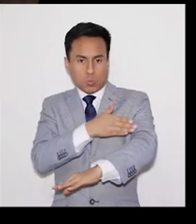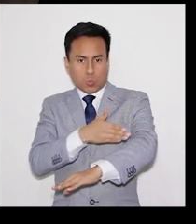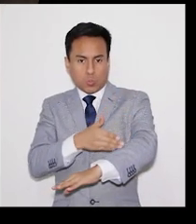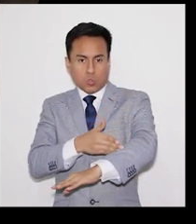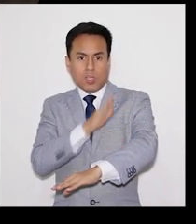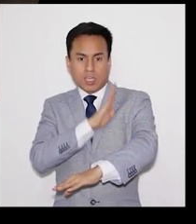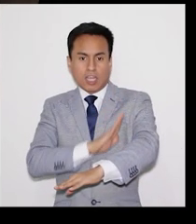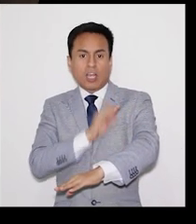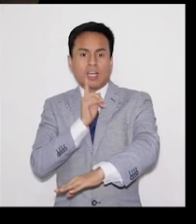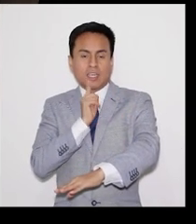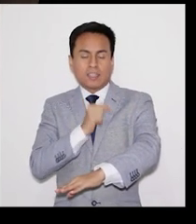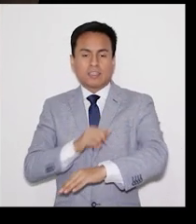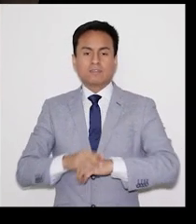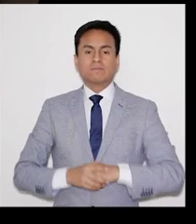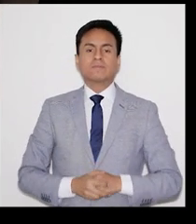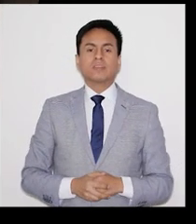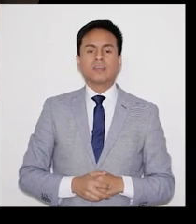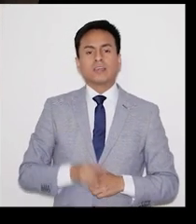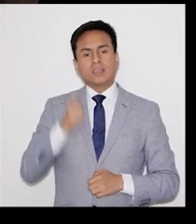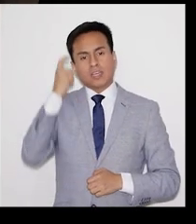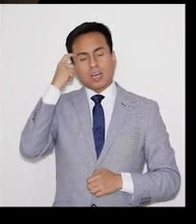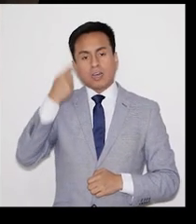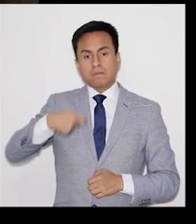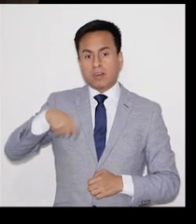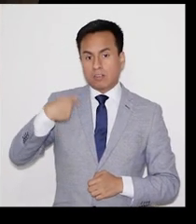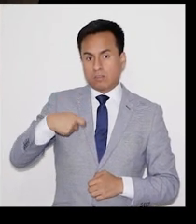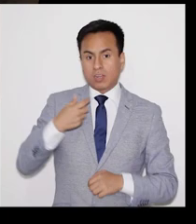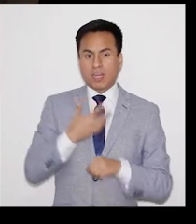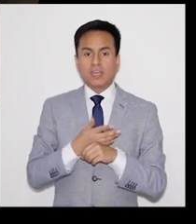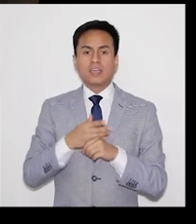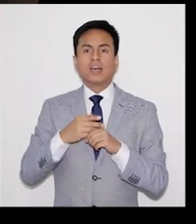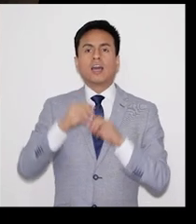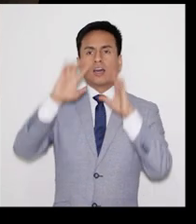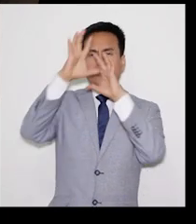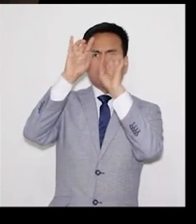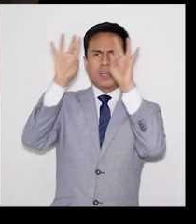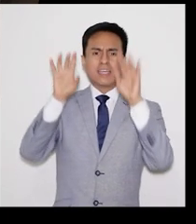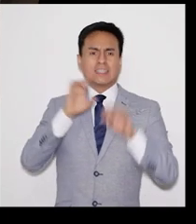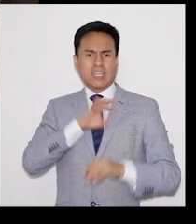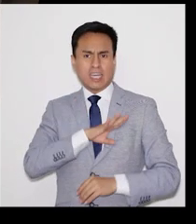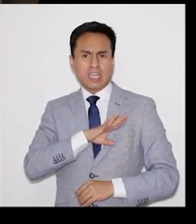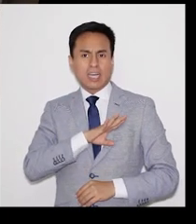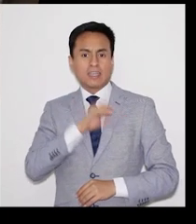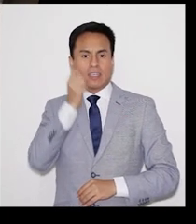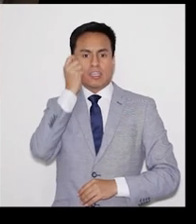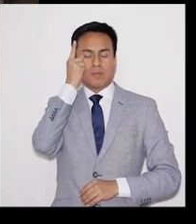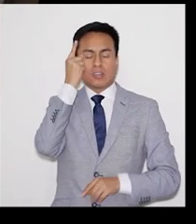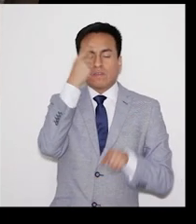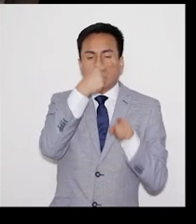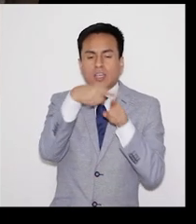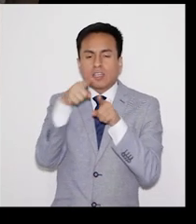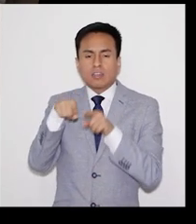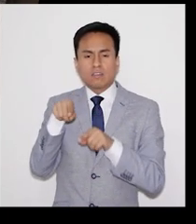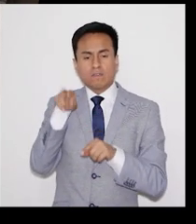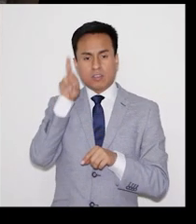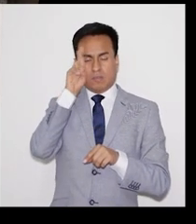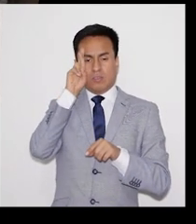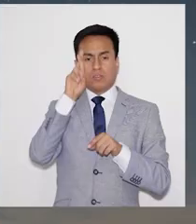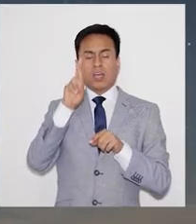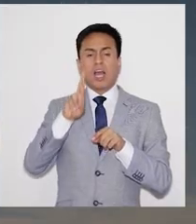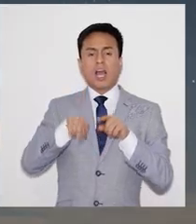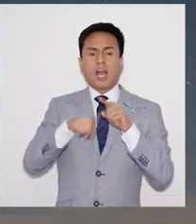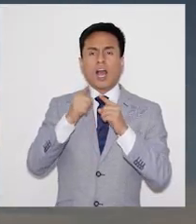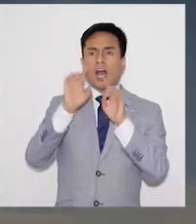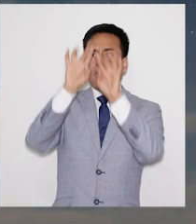está quedando ahí donde está. Considerando el valor que tiene la astronomía chilena para el entendimiento de varios fenómenos